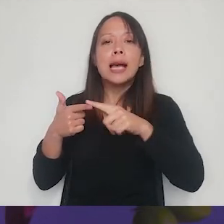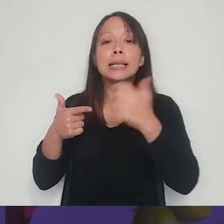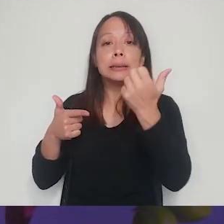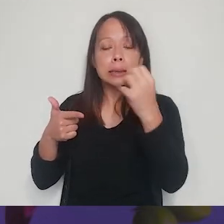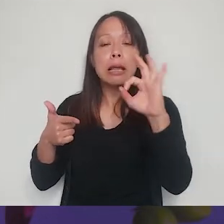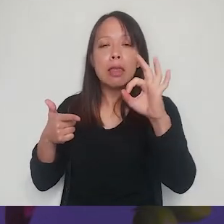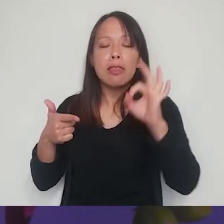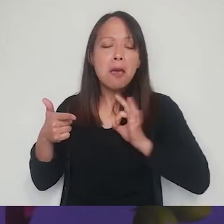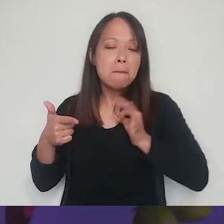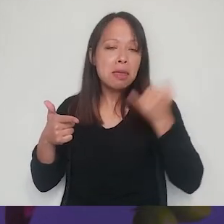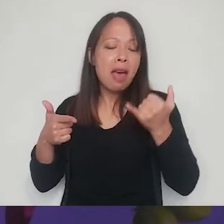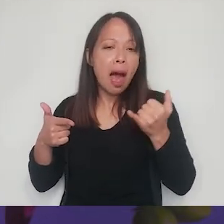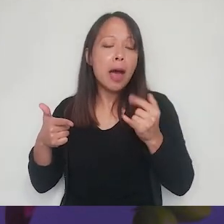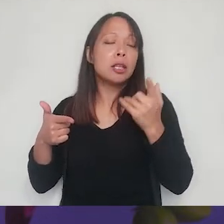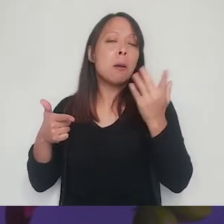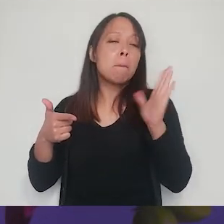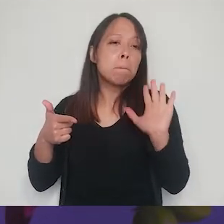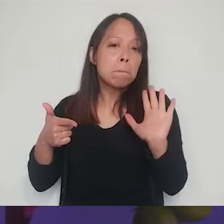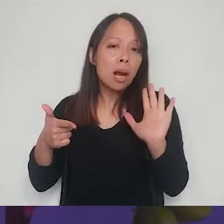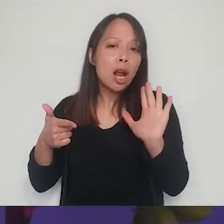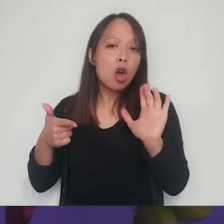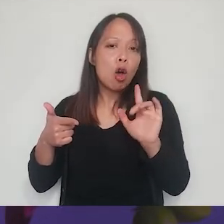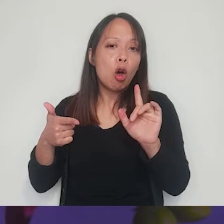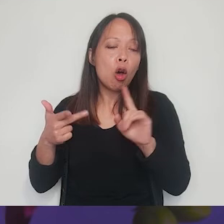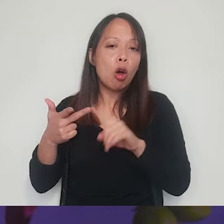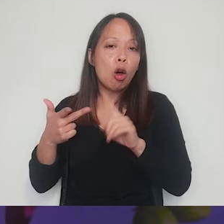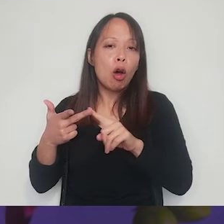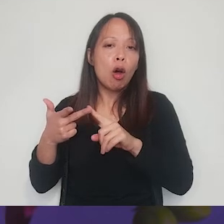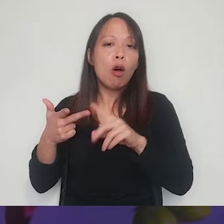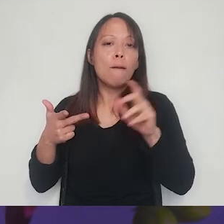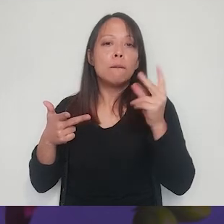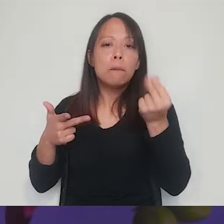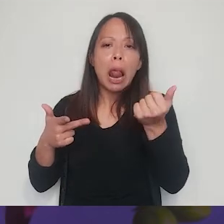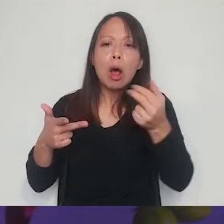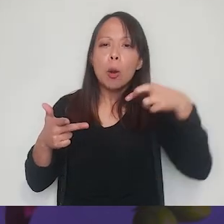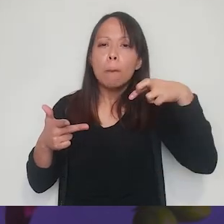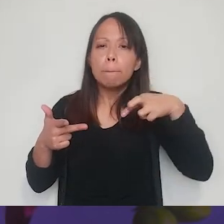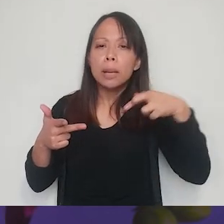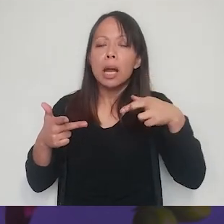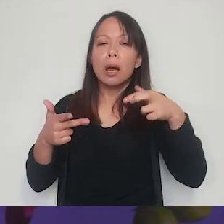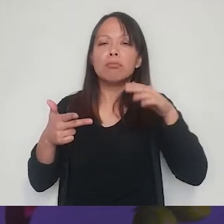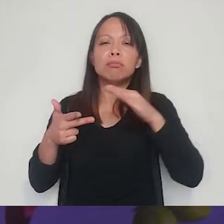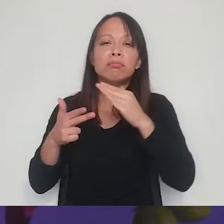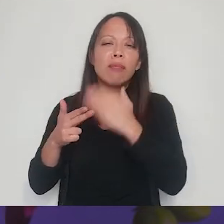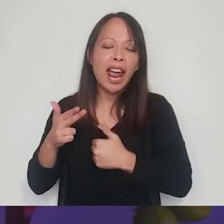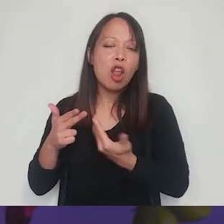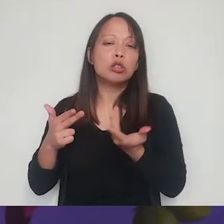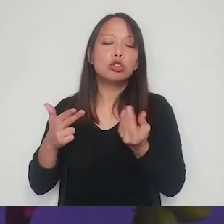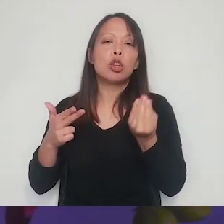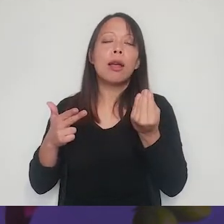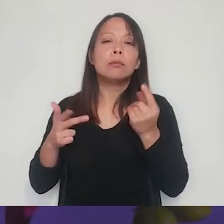hasta 60 días, pero con el tratamiento combinado tienen una sobrevida mucho mayor, con un valor P extremadamente